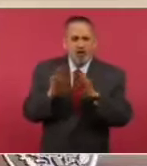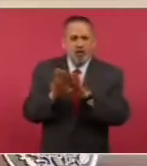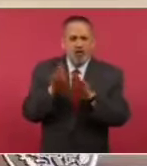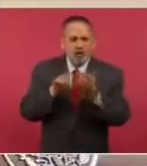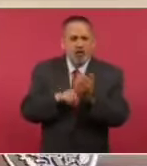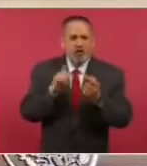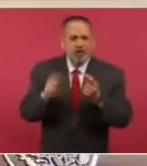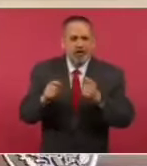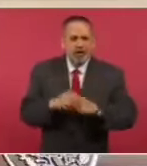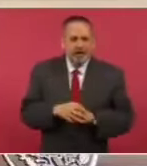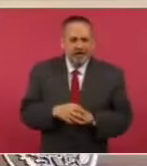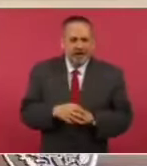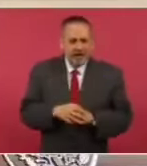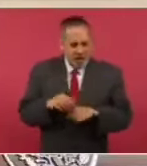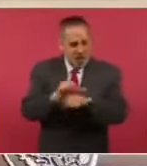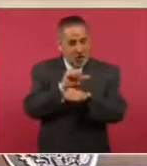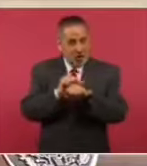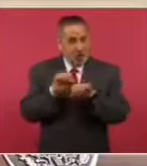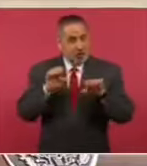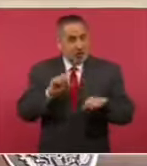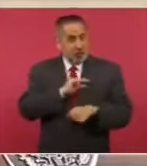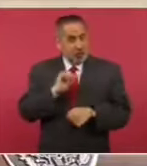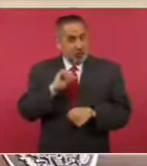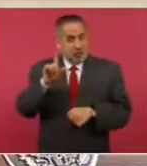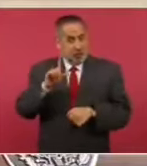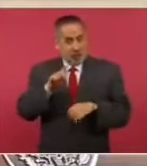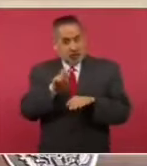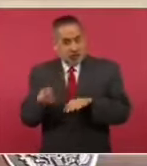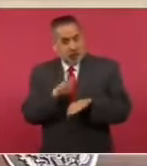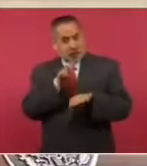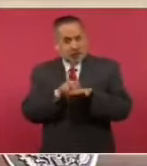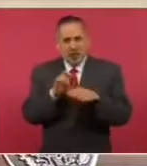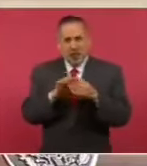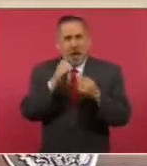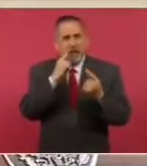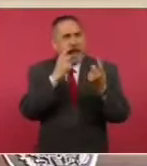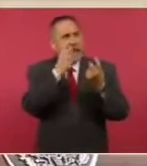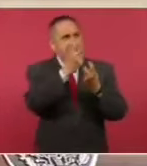cómo es ese vehículo especial.